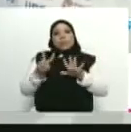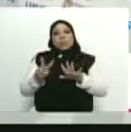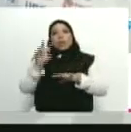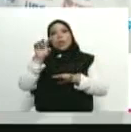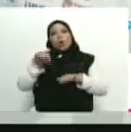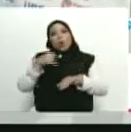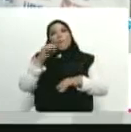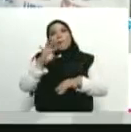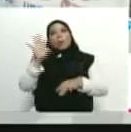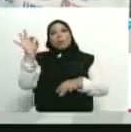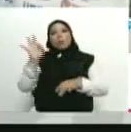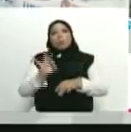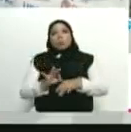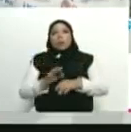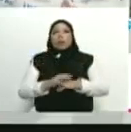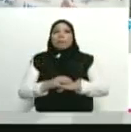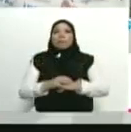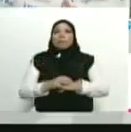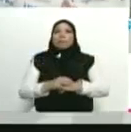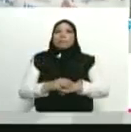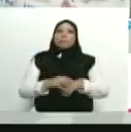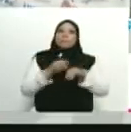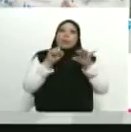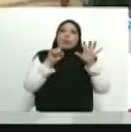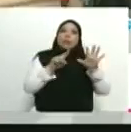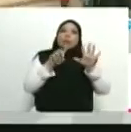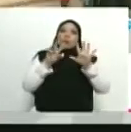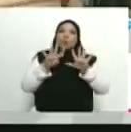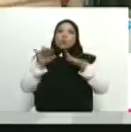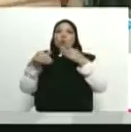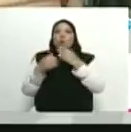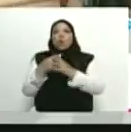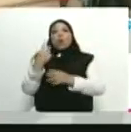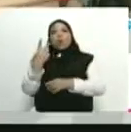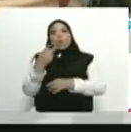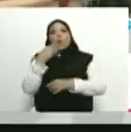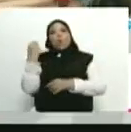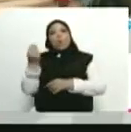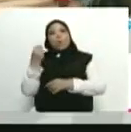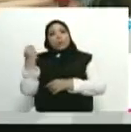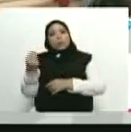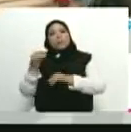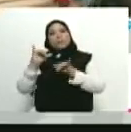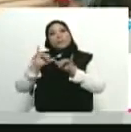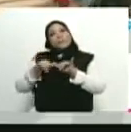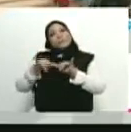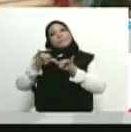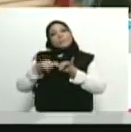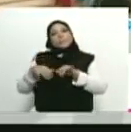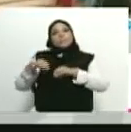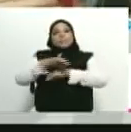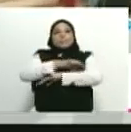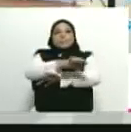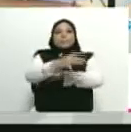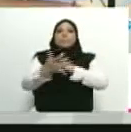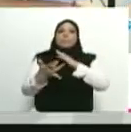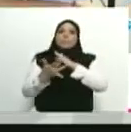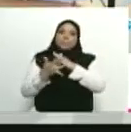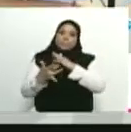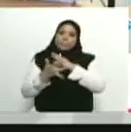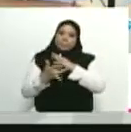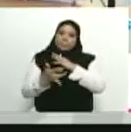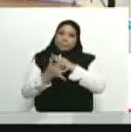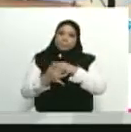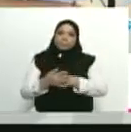26,64% optaron, lo que significa 69.002 jóvenes, por las carreras de ingeniería, arquitectura y tecnología.